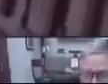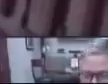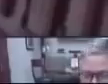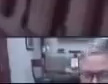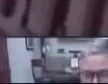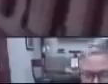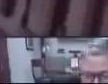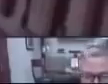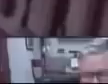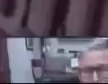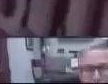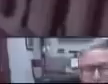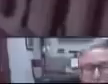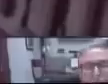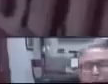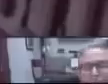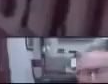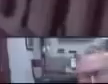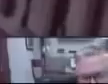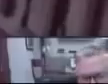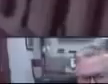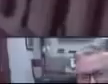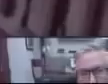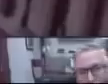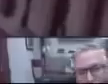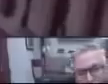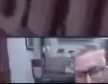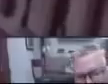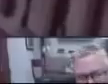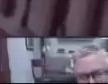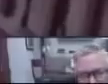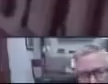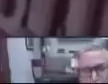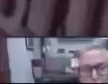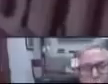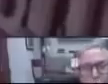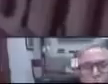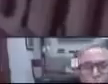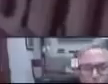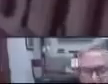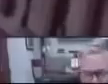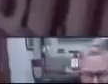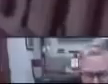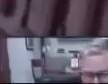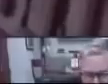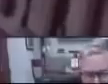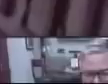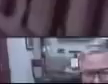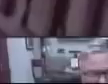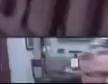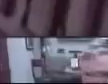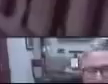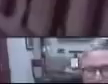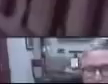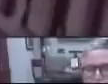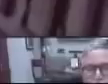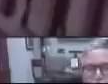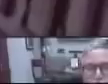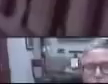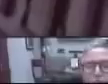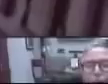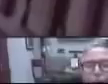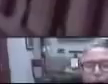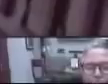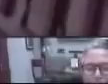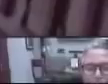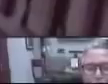rol en esta entrevista en el púlpito en la iglesia es un rol universo bienvenidos sean yo nunca